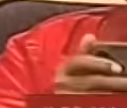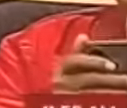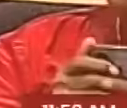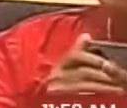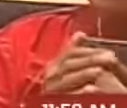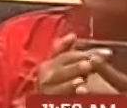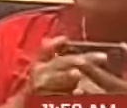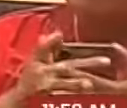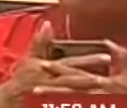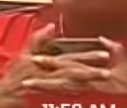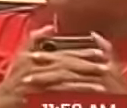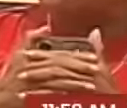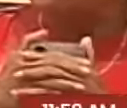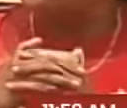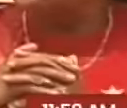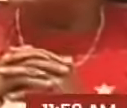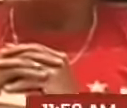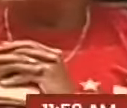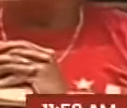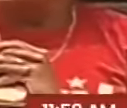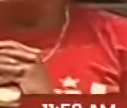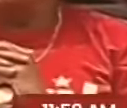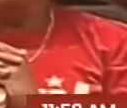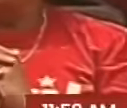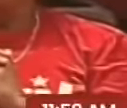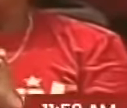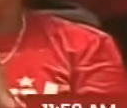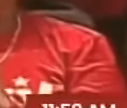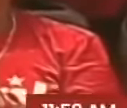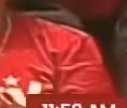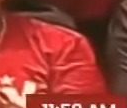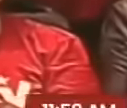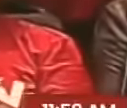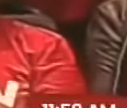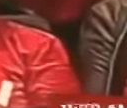ellos no tienen ningún rubor. Hoy llegan, como dice Héctor, andan disfrazaditos